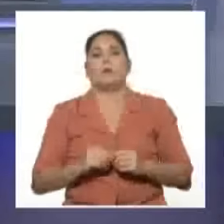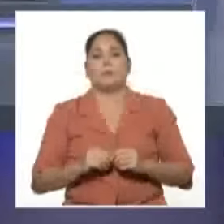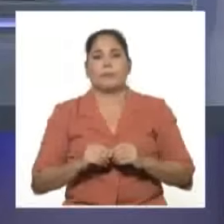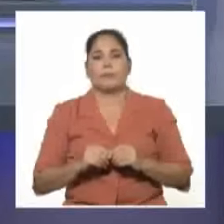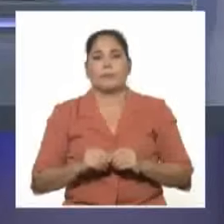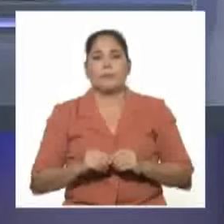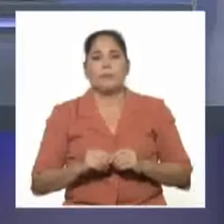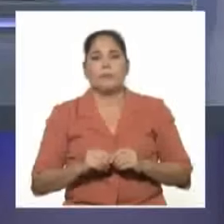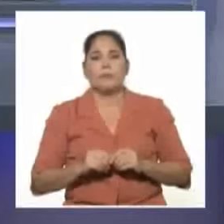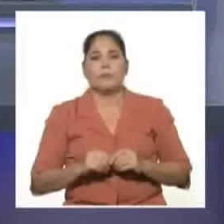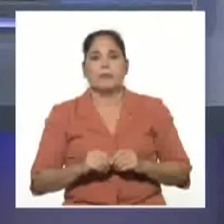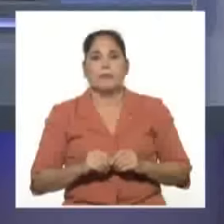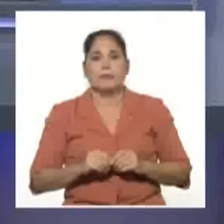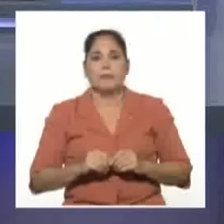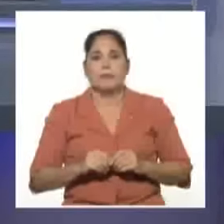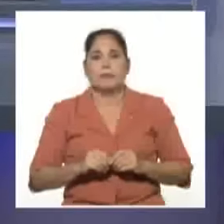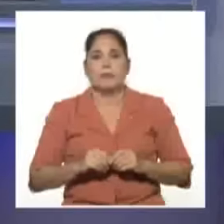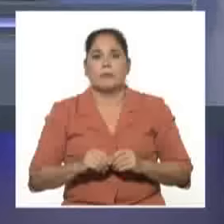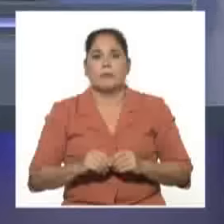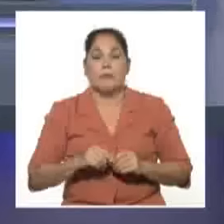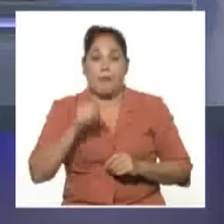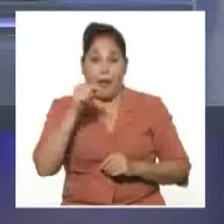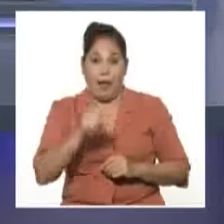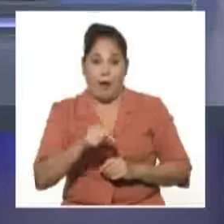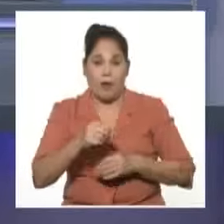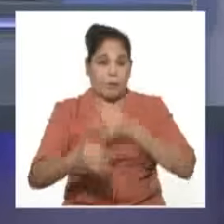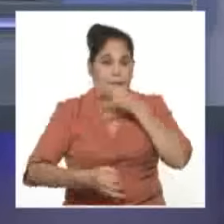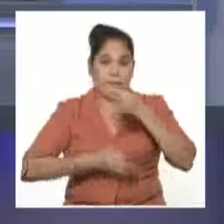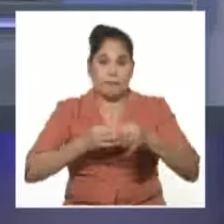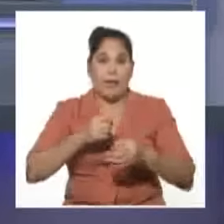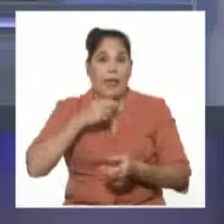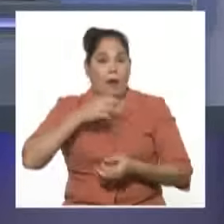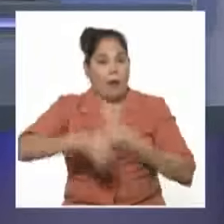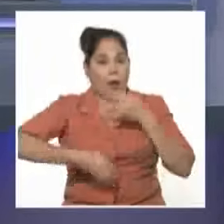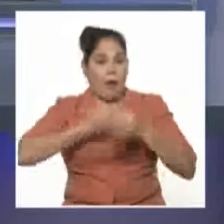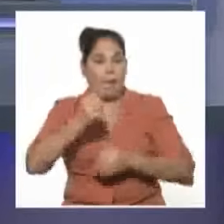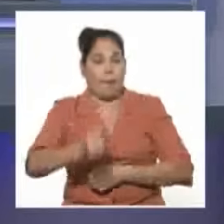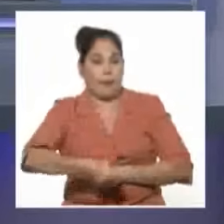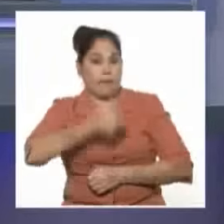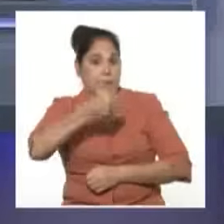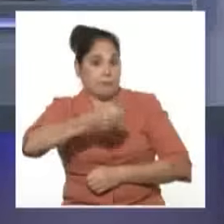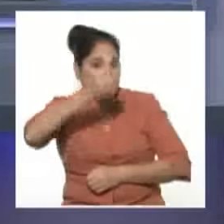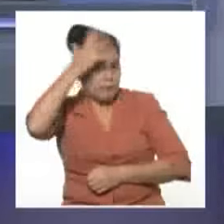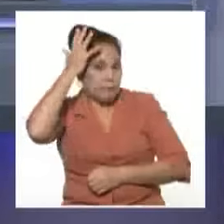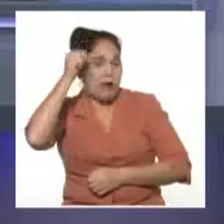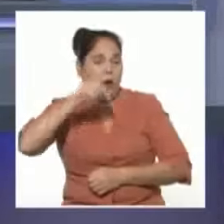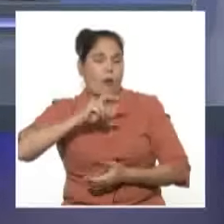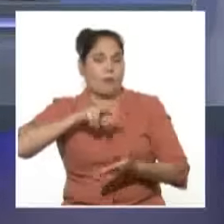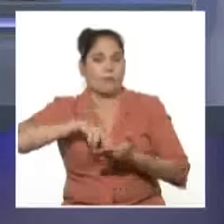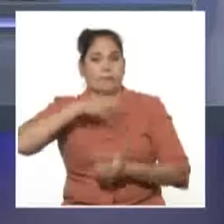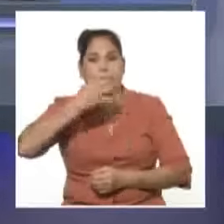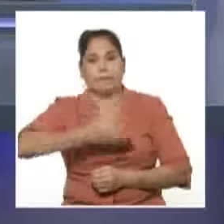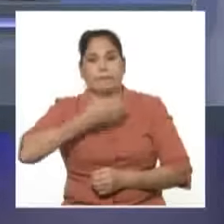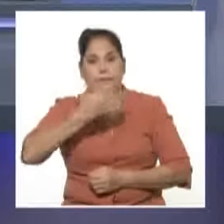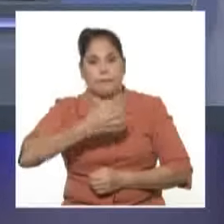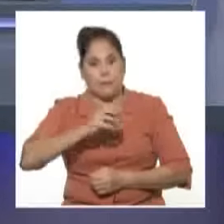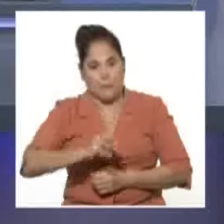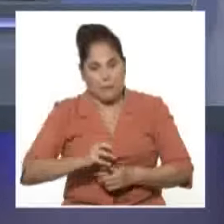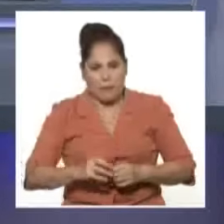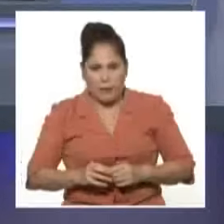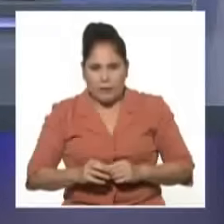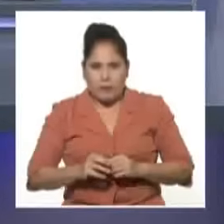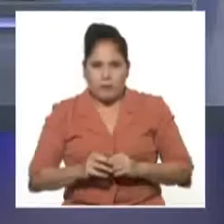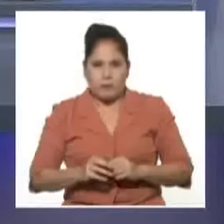Y tal y como habíamos prometido, Talía, de inmediato transmitimos el discurso del primer secretario del Comité Central del Partido y presidente de la República de